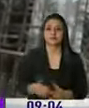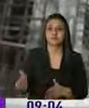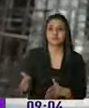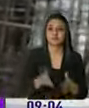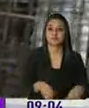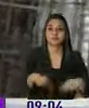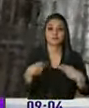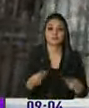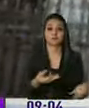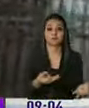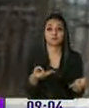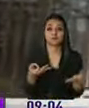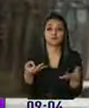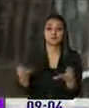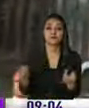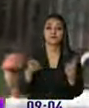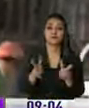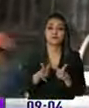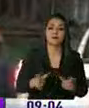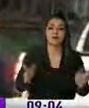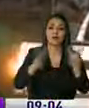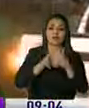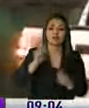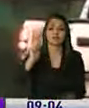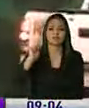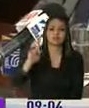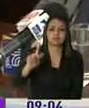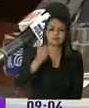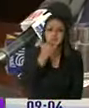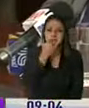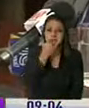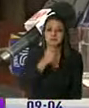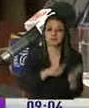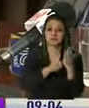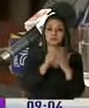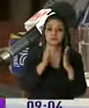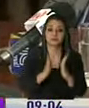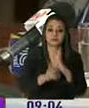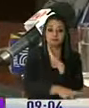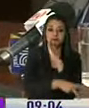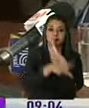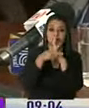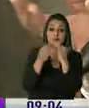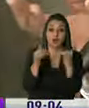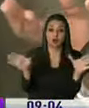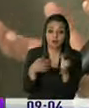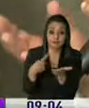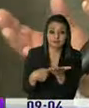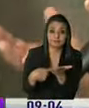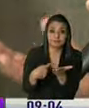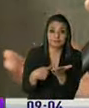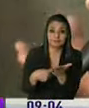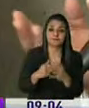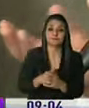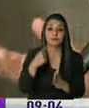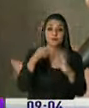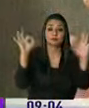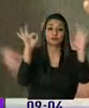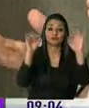entrega de las obras se sumaría anomalías en el costo, y es lo que analiza el ministro de Hidrocarburos, Carlos Pérez. Las